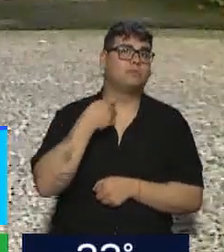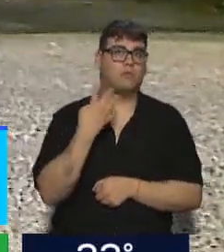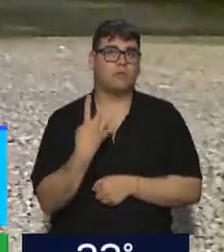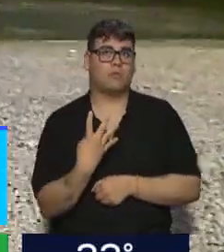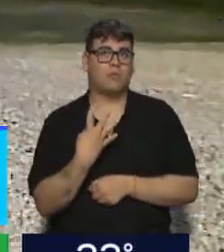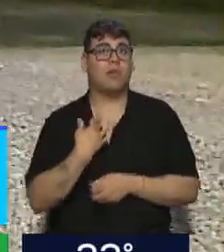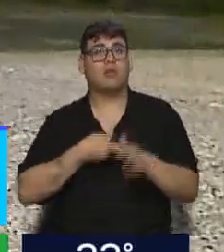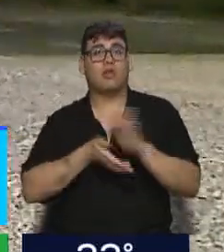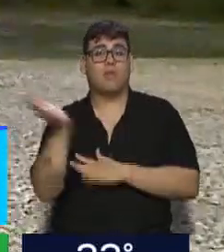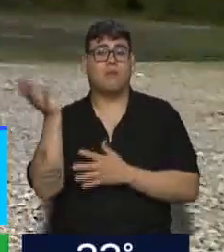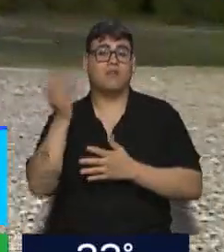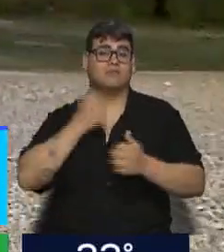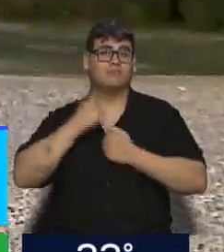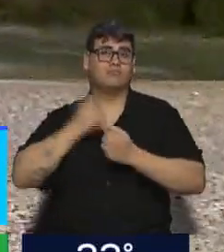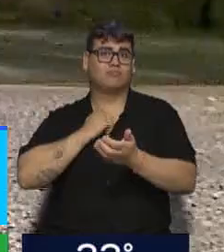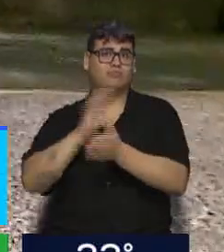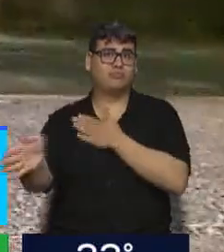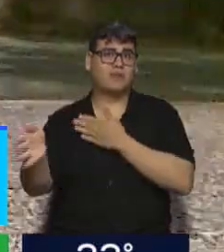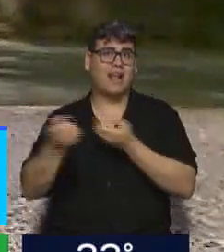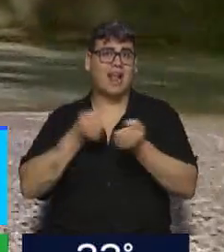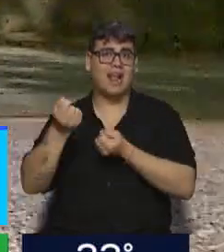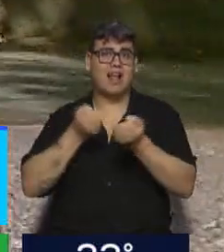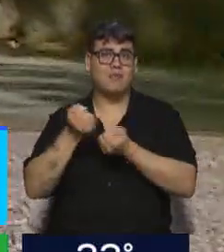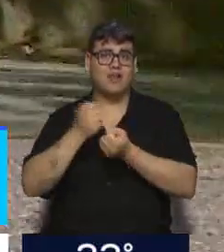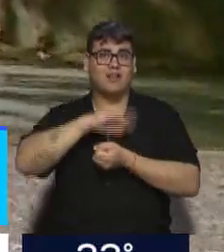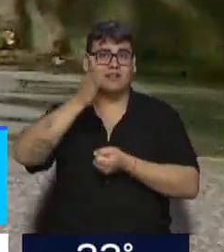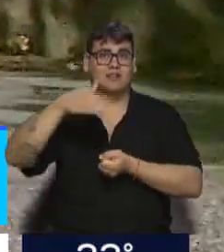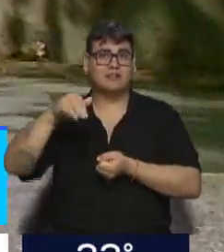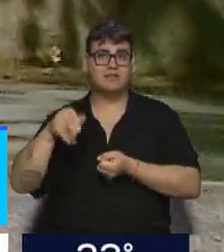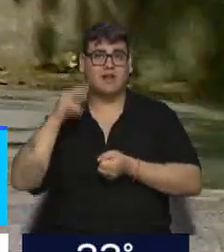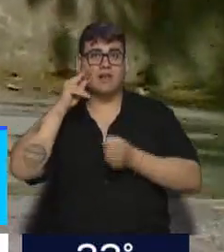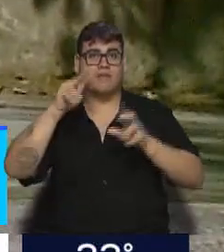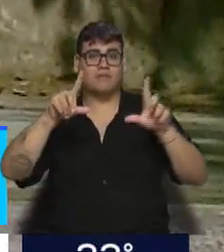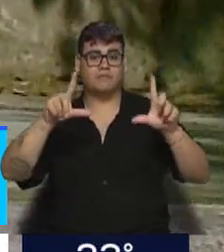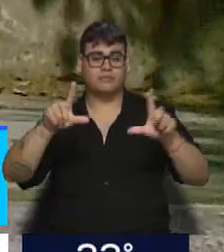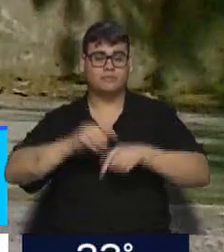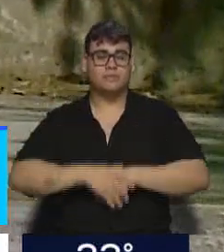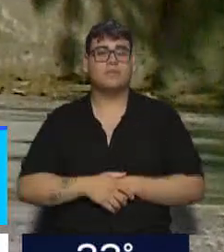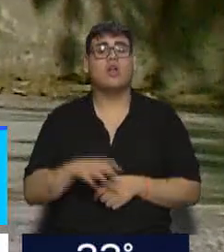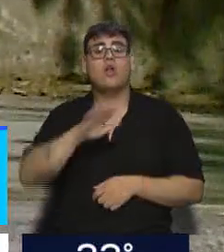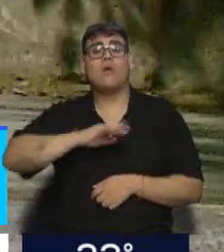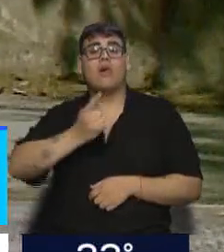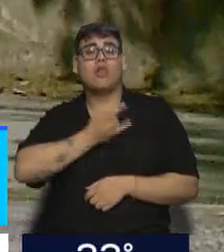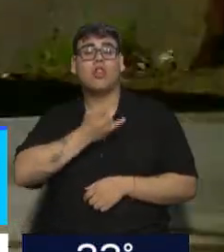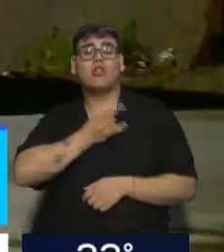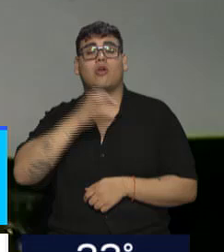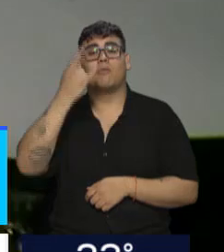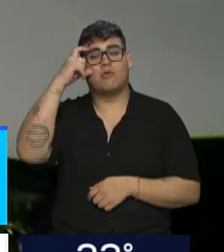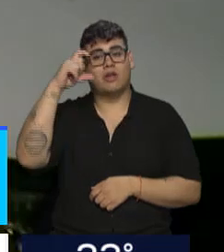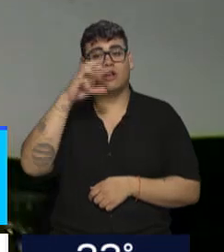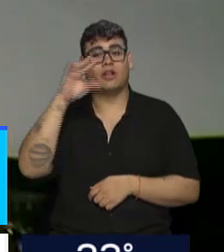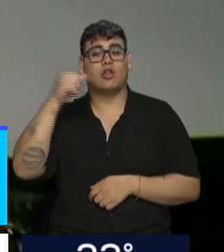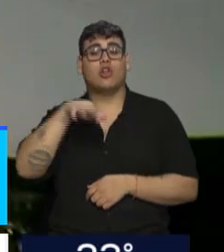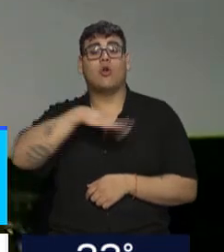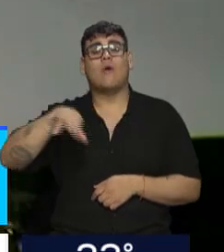esta camioneta que estamos viendo en imágenes hubo una larga persecución esta camioneta que fue interceptada allí en calle poir rón en chakras